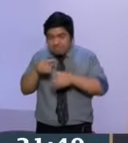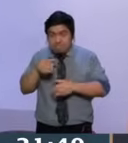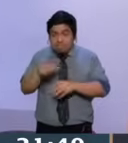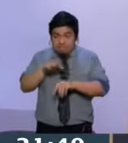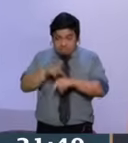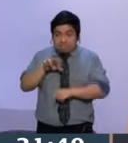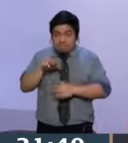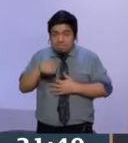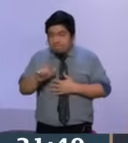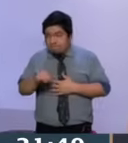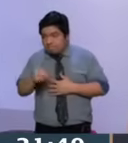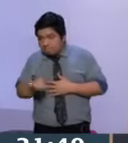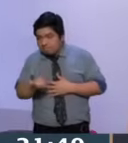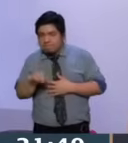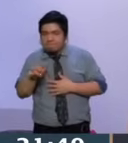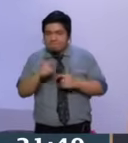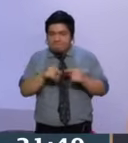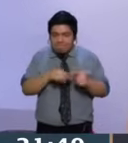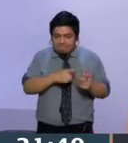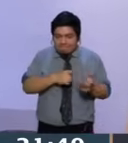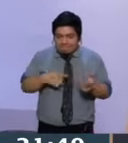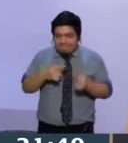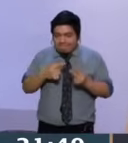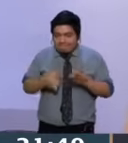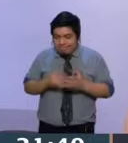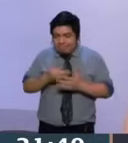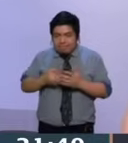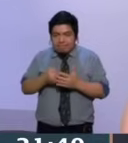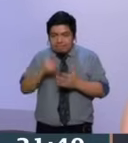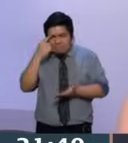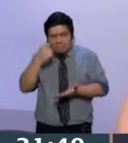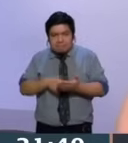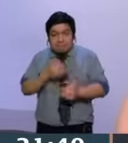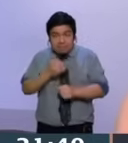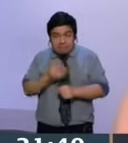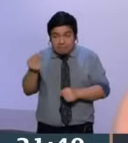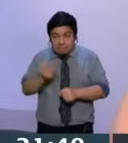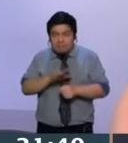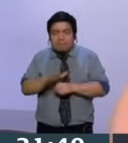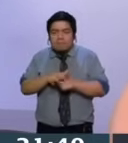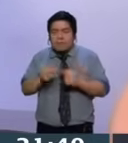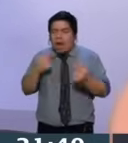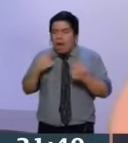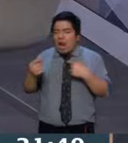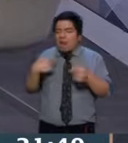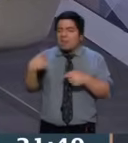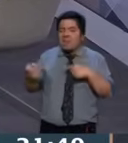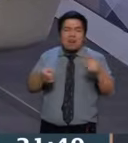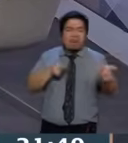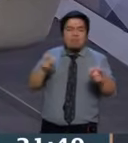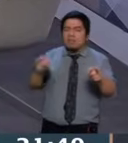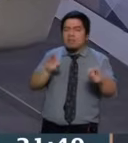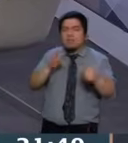muy clara, tiene un montón de deudas. Y lo que yo creo que necesitamos en estos momentos es ya dejar los dimes y diretes. Tú fuiste, como